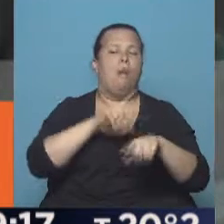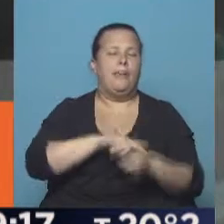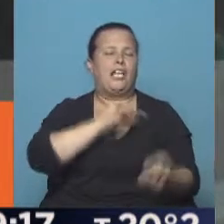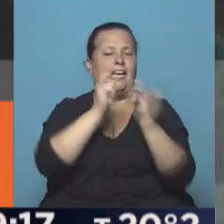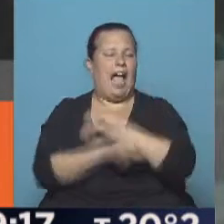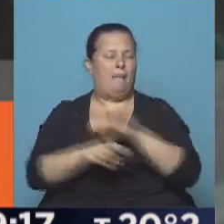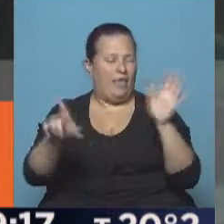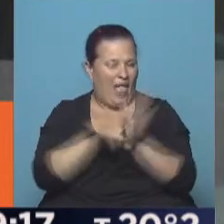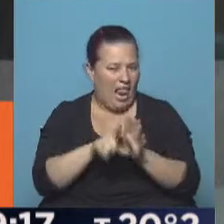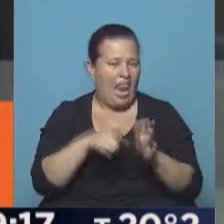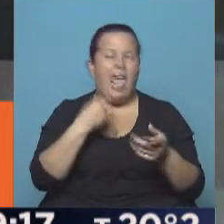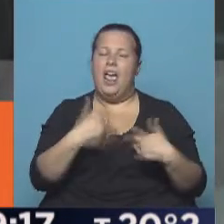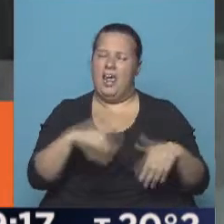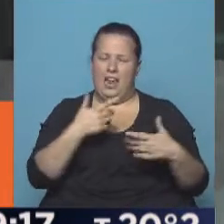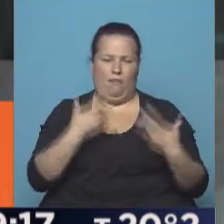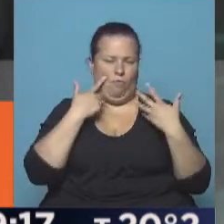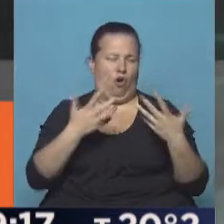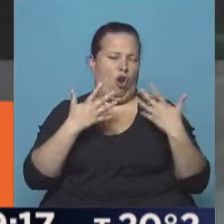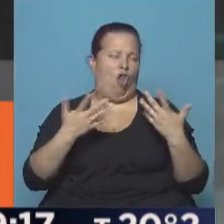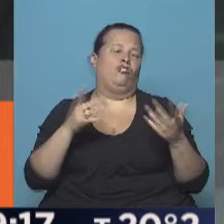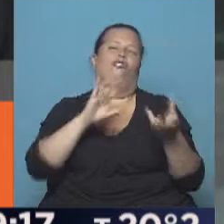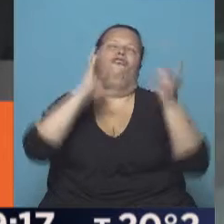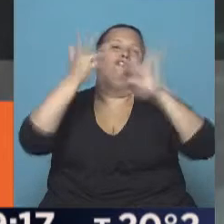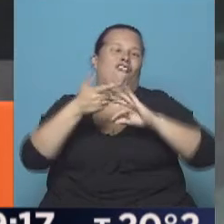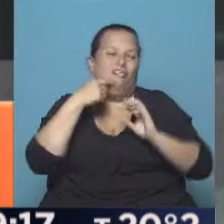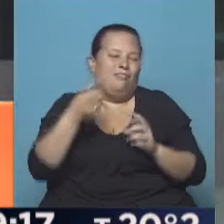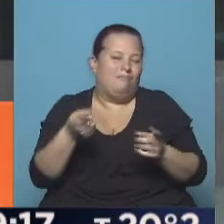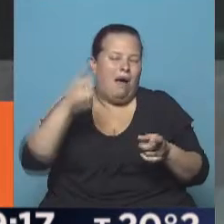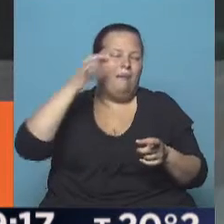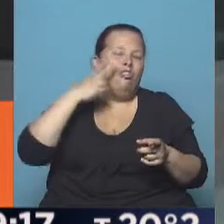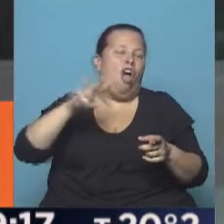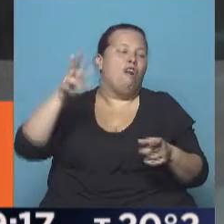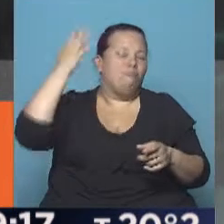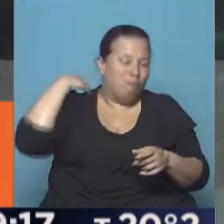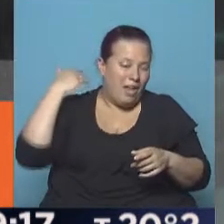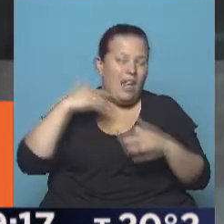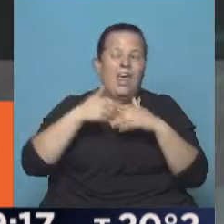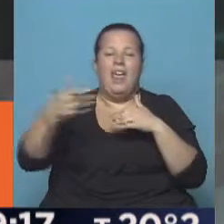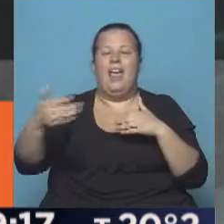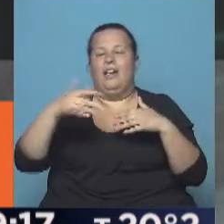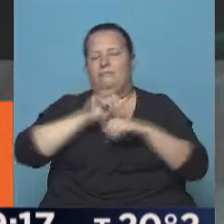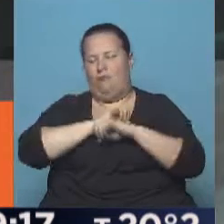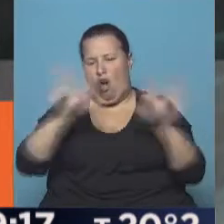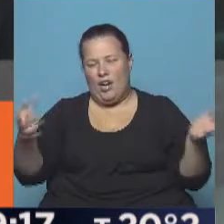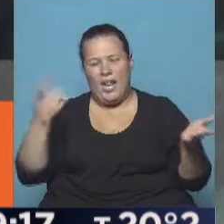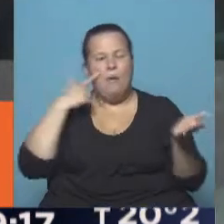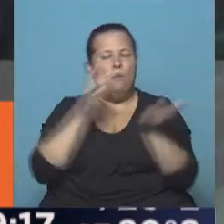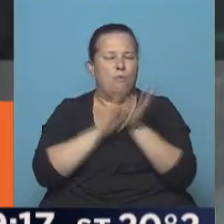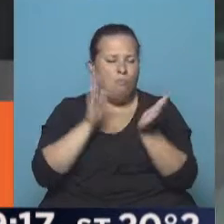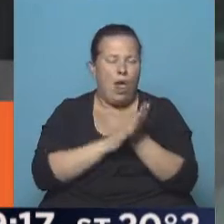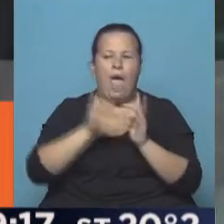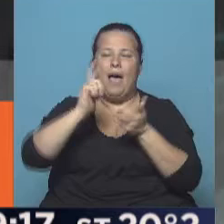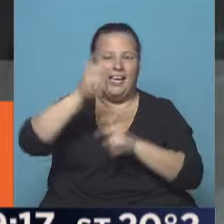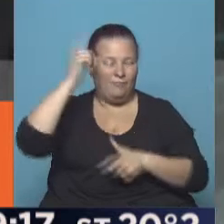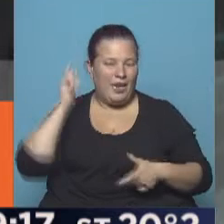de régimen que fue muy popular por así decir a principios de los años 2000 después de las tremendas experiencias que hubo